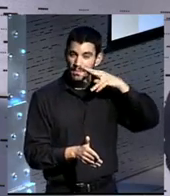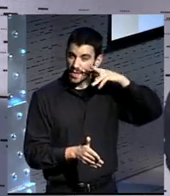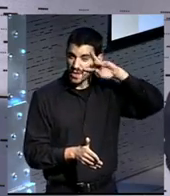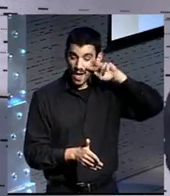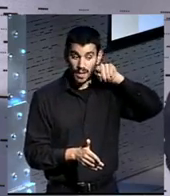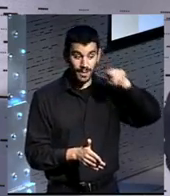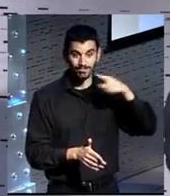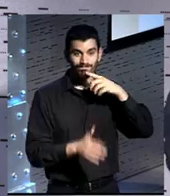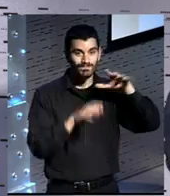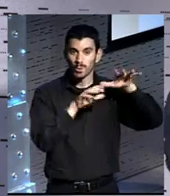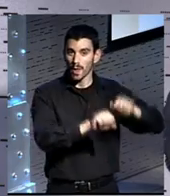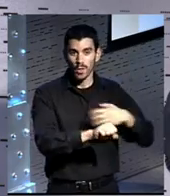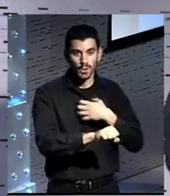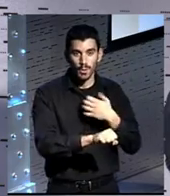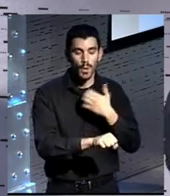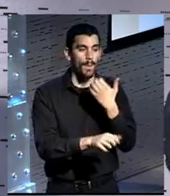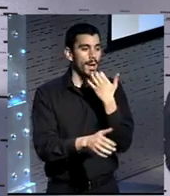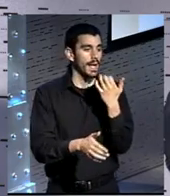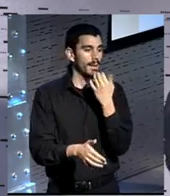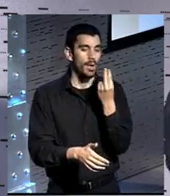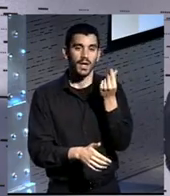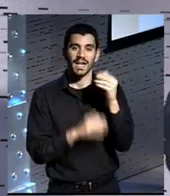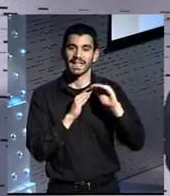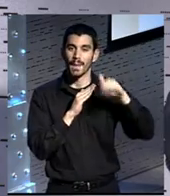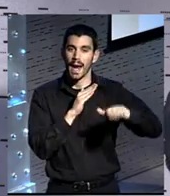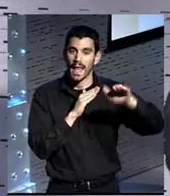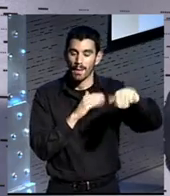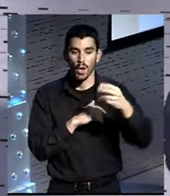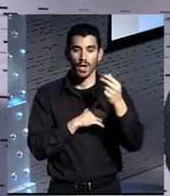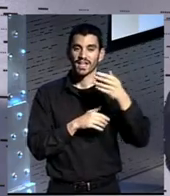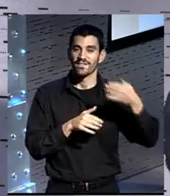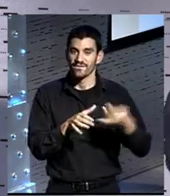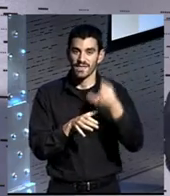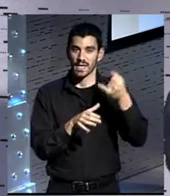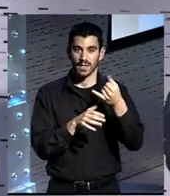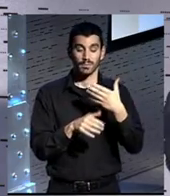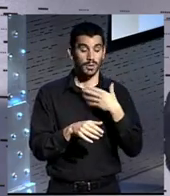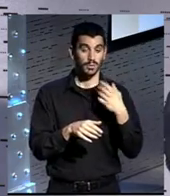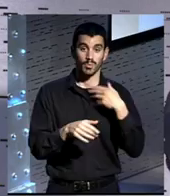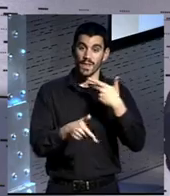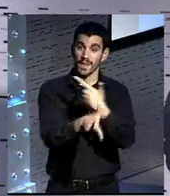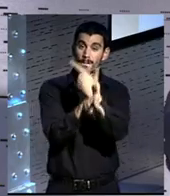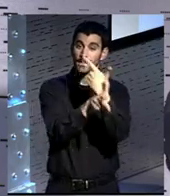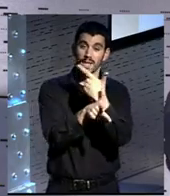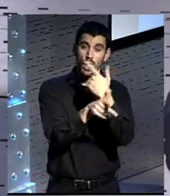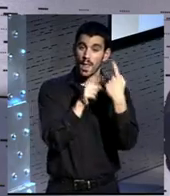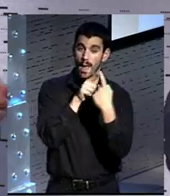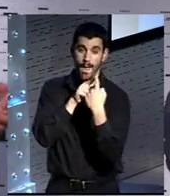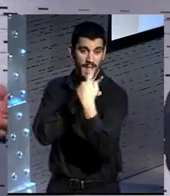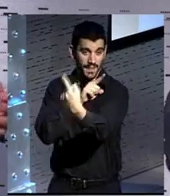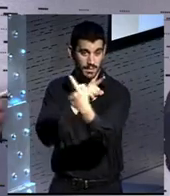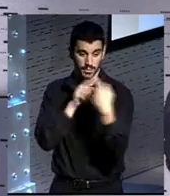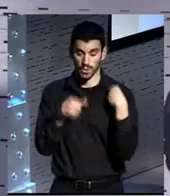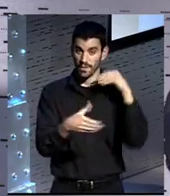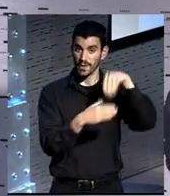en la oficina, por ejemplo un especialista de renta variable o de renta fija, la posibilidad de hacer una teleconferencia, una videollamada desde la propia oficina.